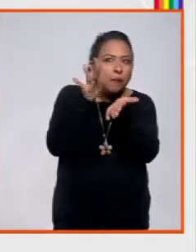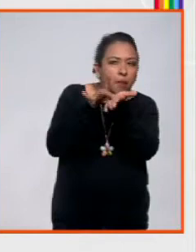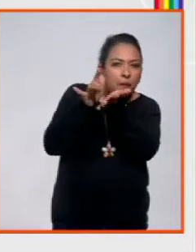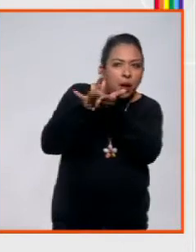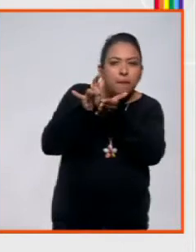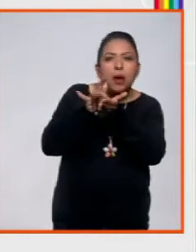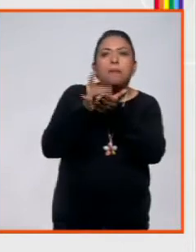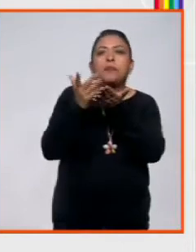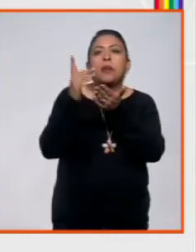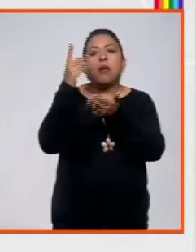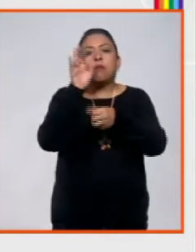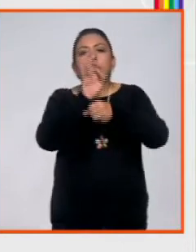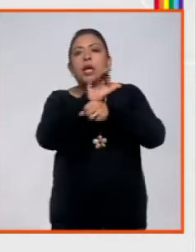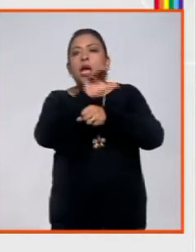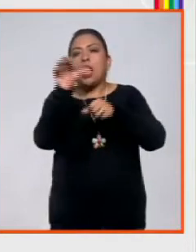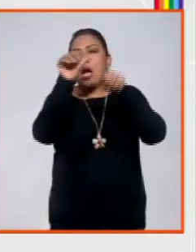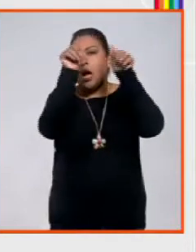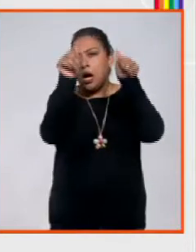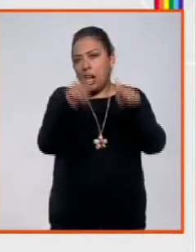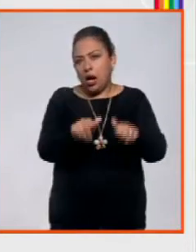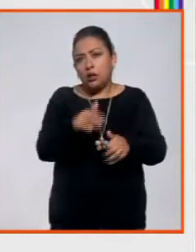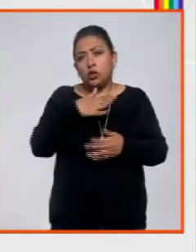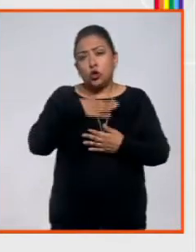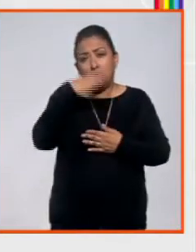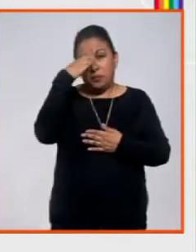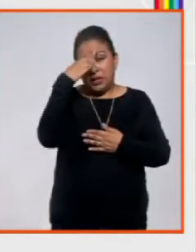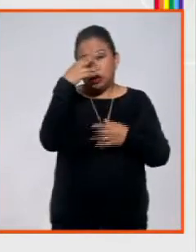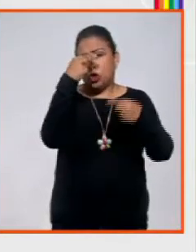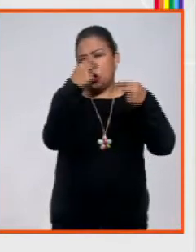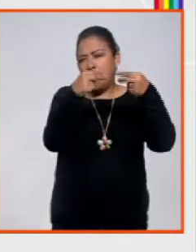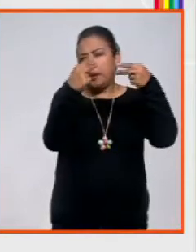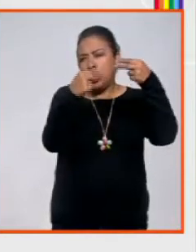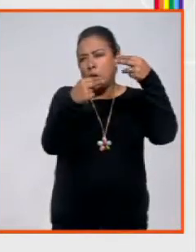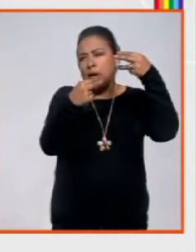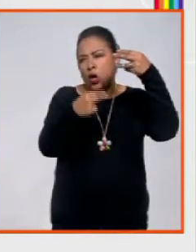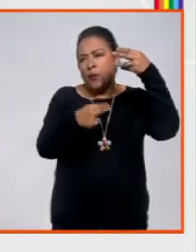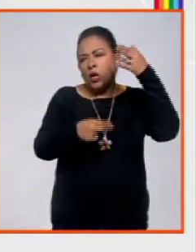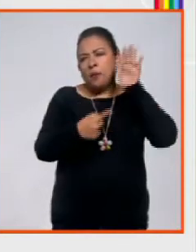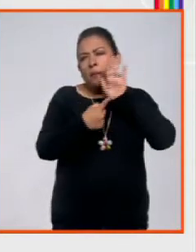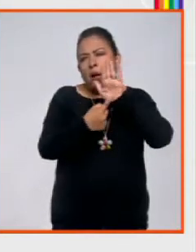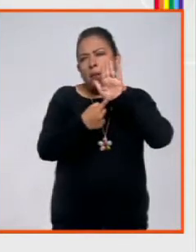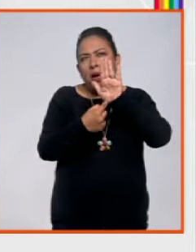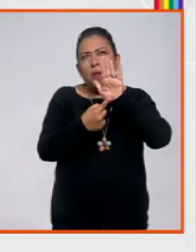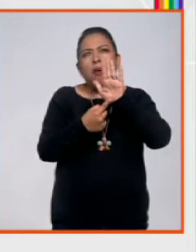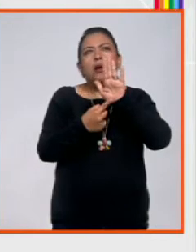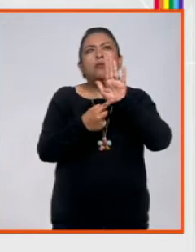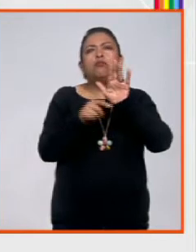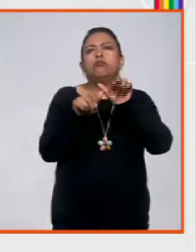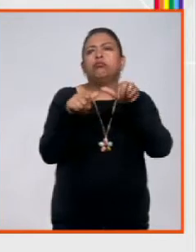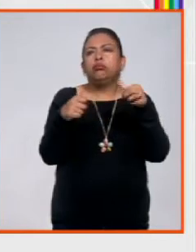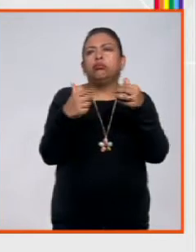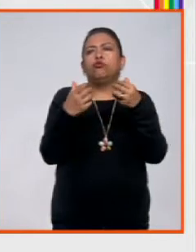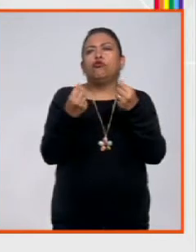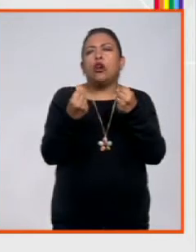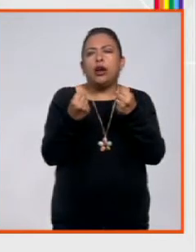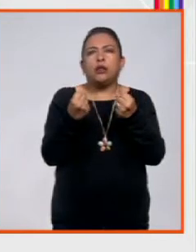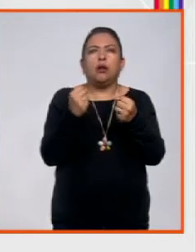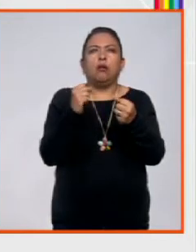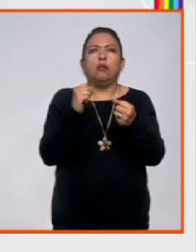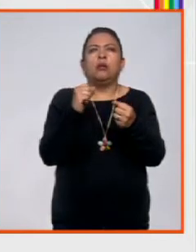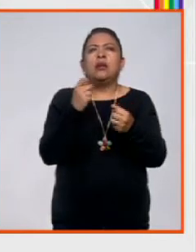de apoyo a la creación yo creo que todos los nombres que salieron y que se estigmatizaron de alguna manera